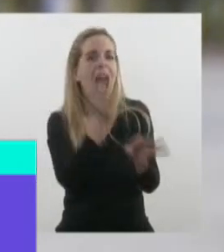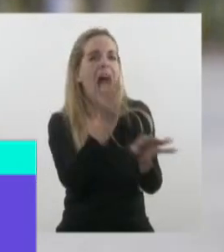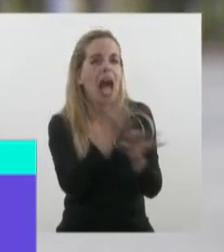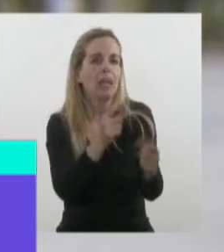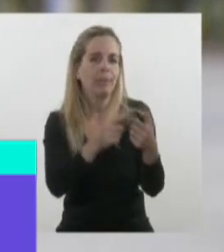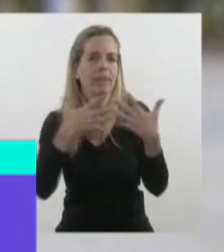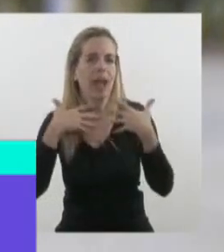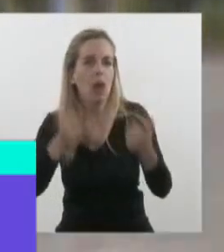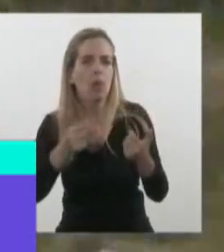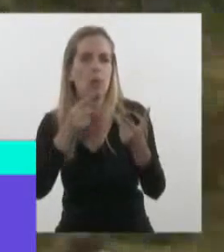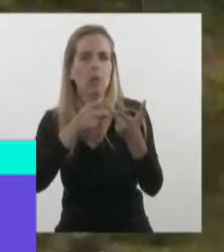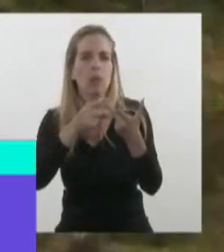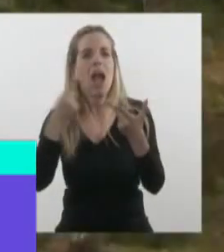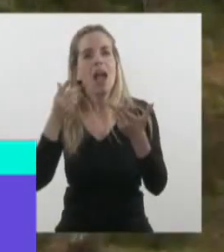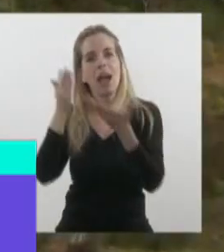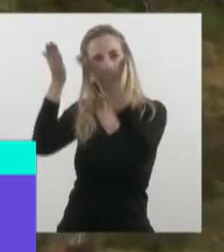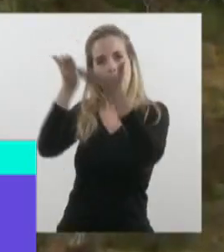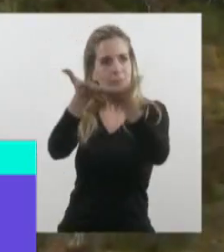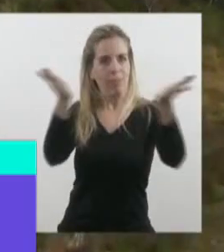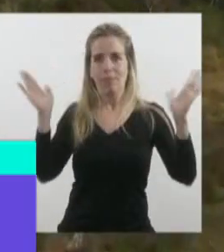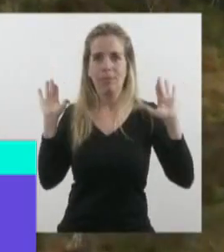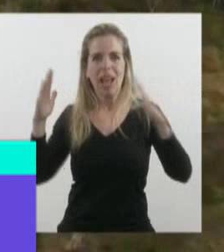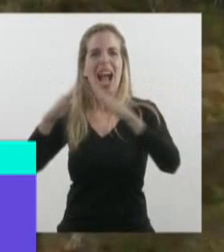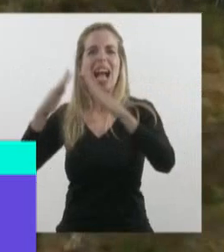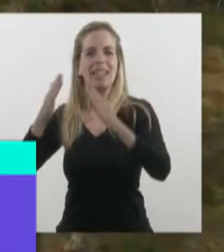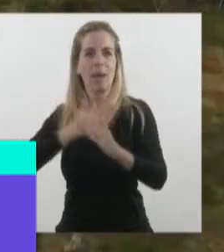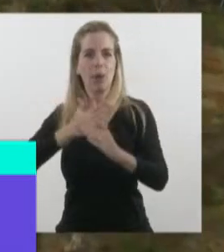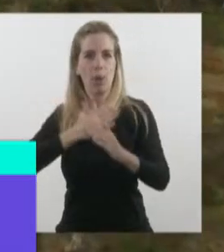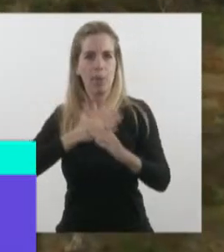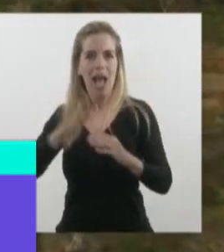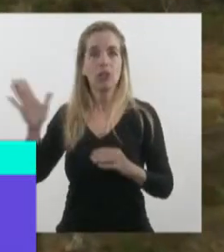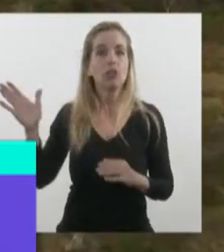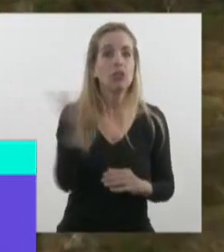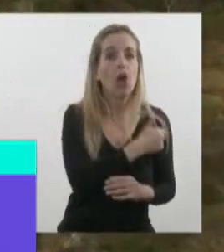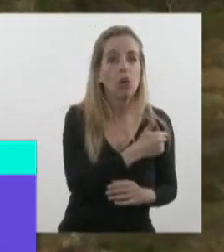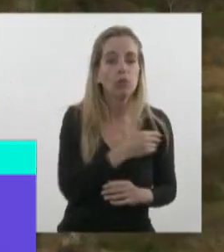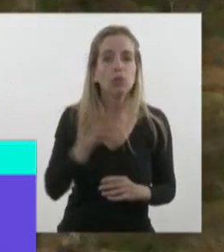la salud y a una casa propia. Todos,